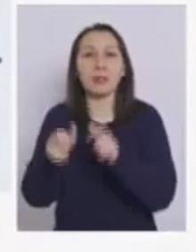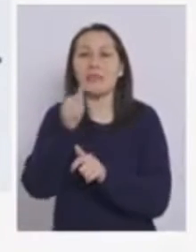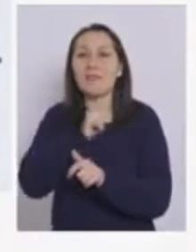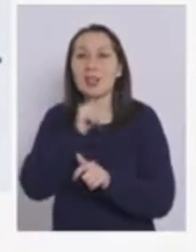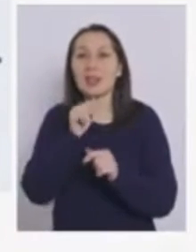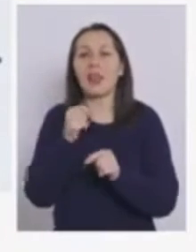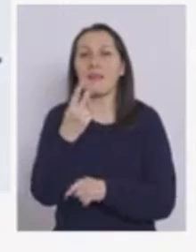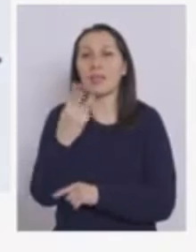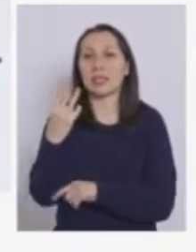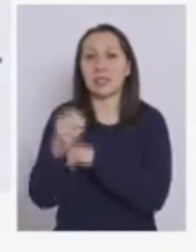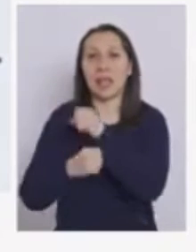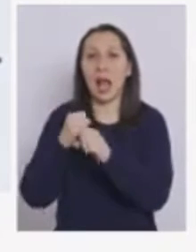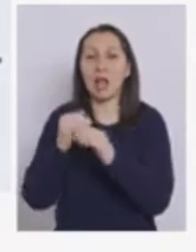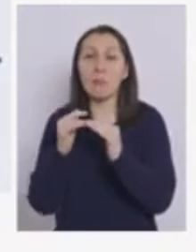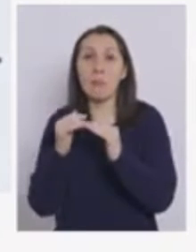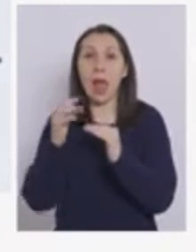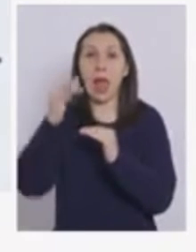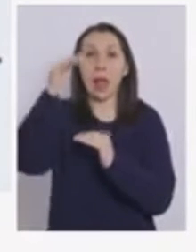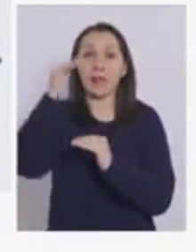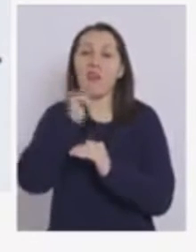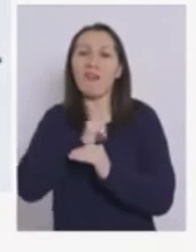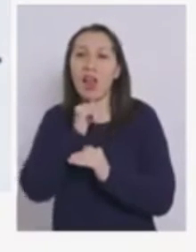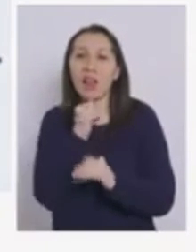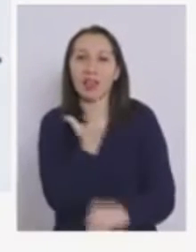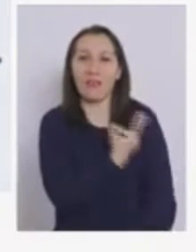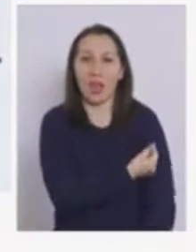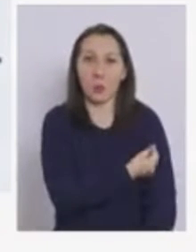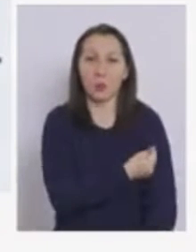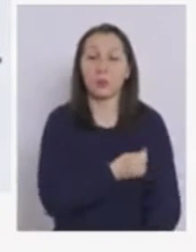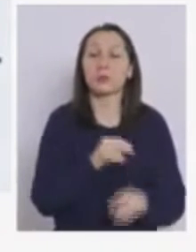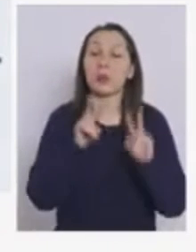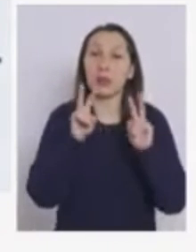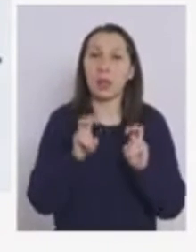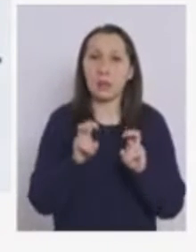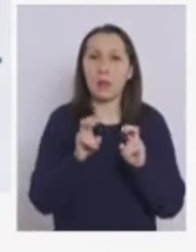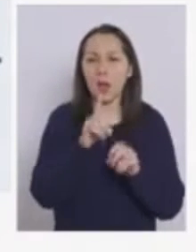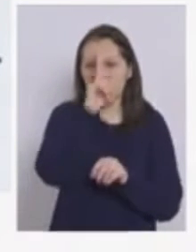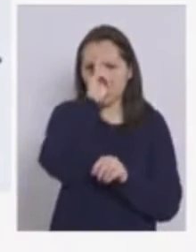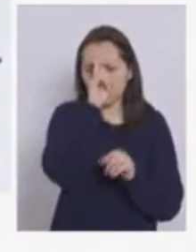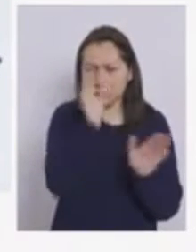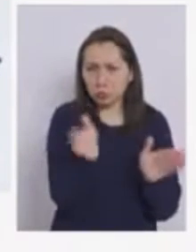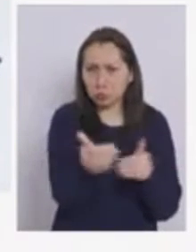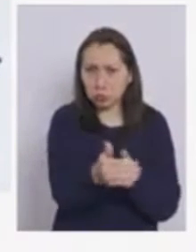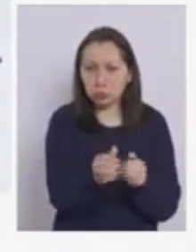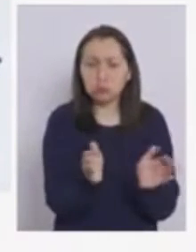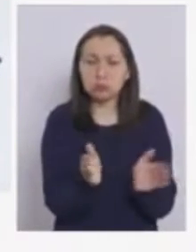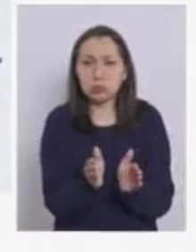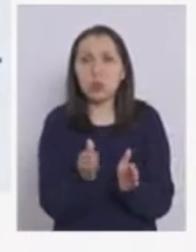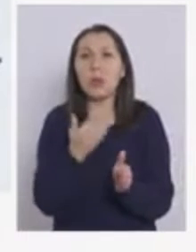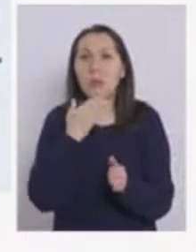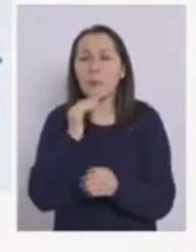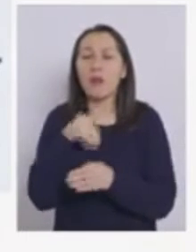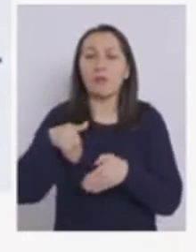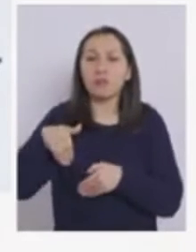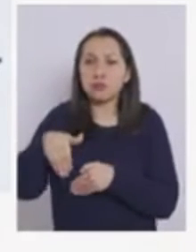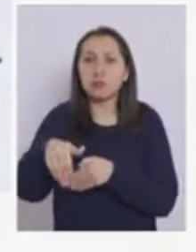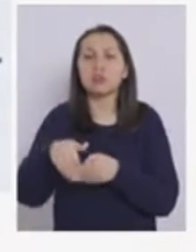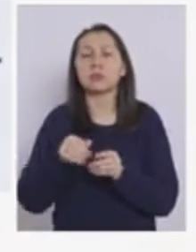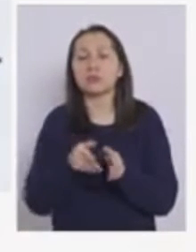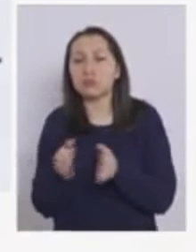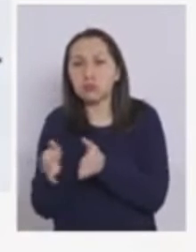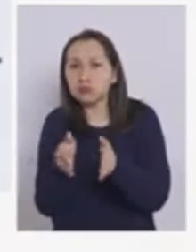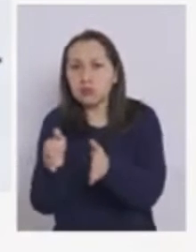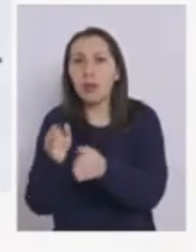tienen 23 años y más y no lo han hecho, tanto en la atención primaria, tanto con los móviles. Vamos a ir con los